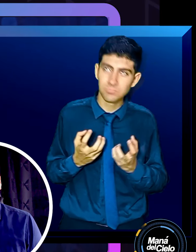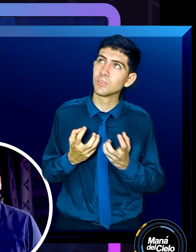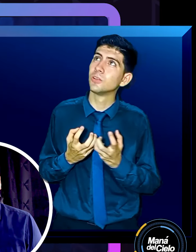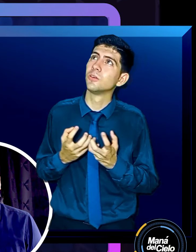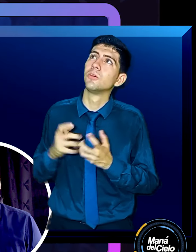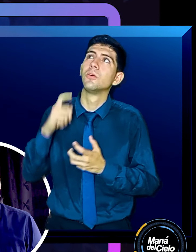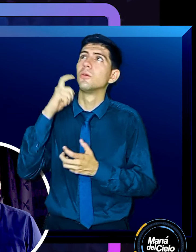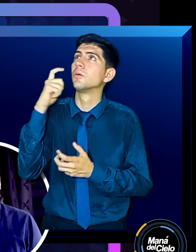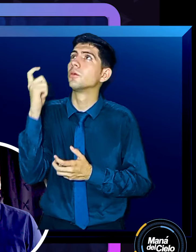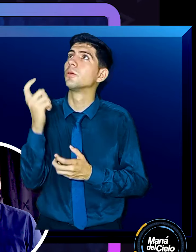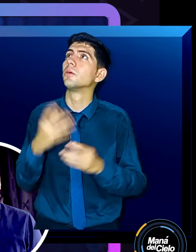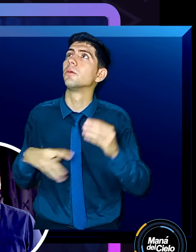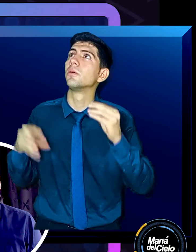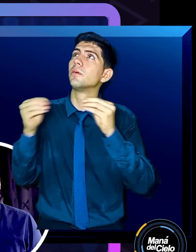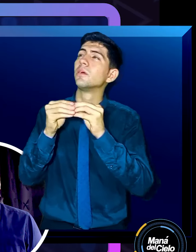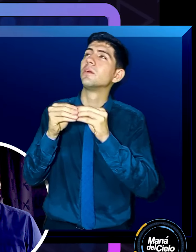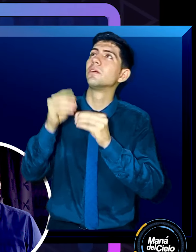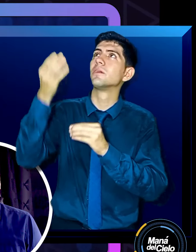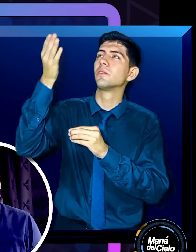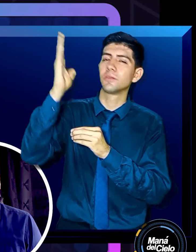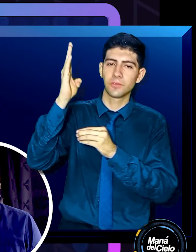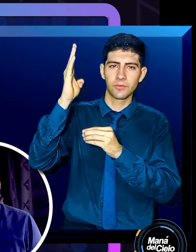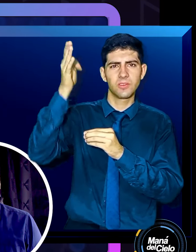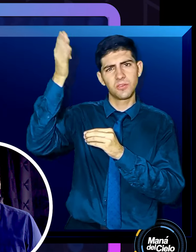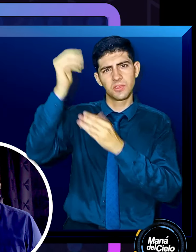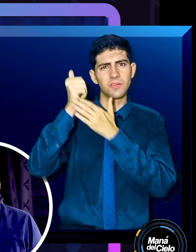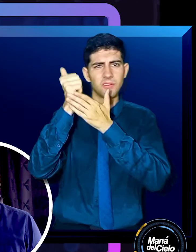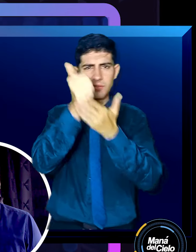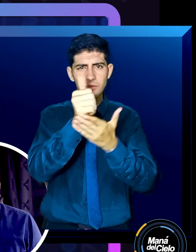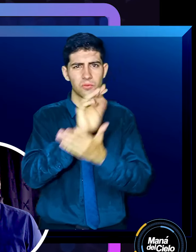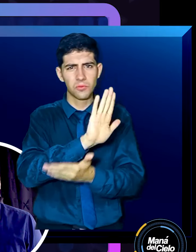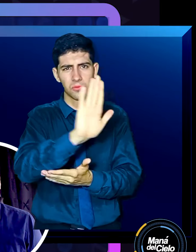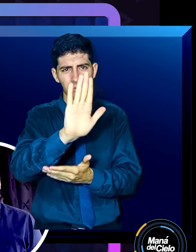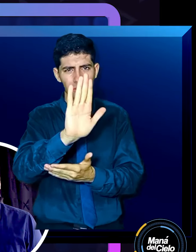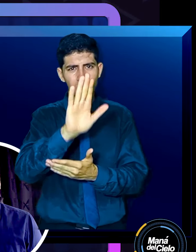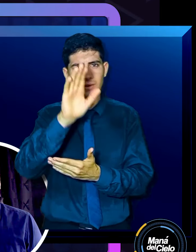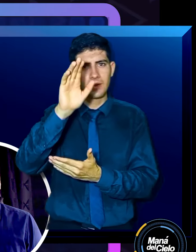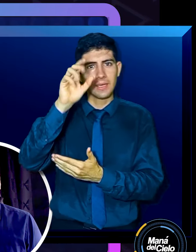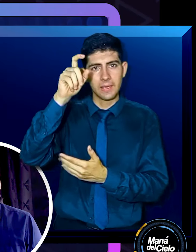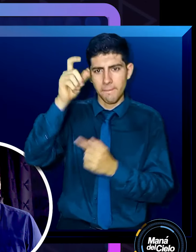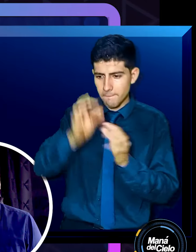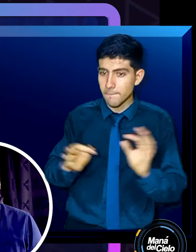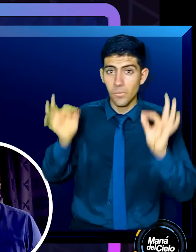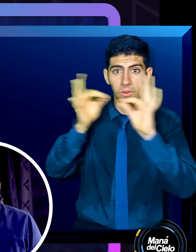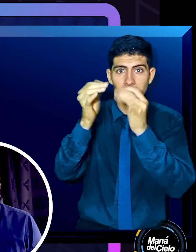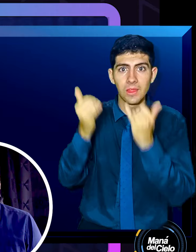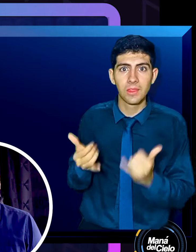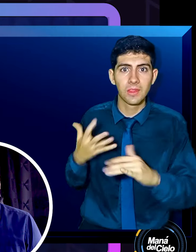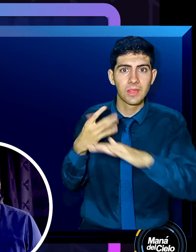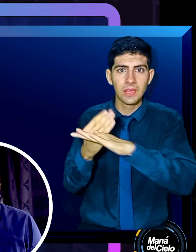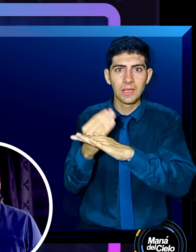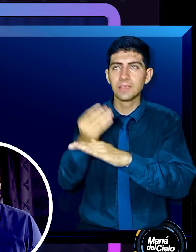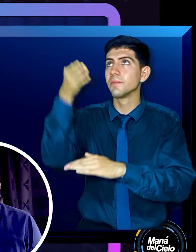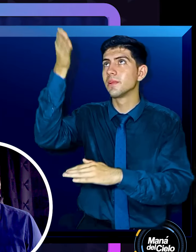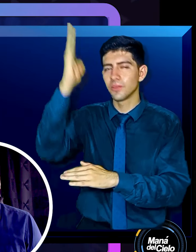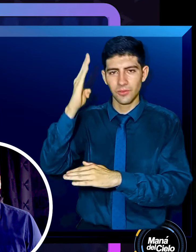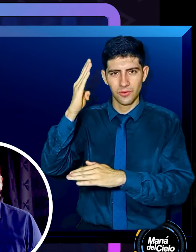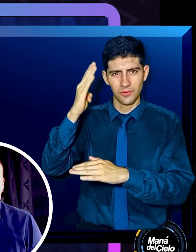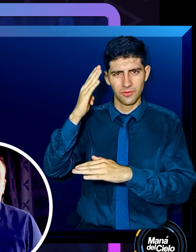ayude. Usted tiene un puesto en el cuerpo y un perfil que nadie puede